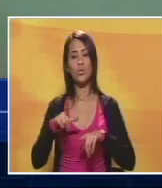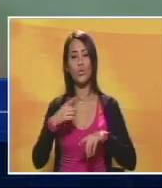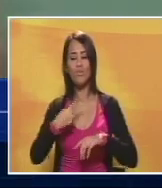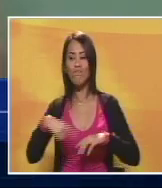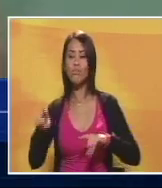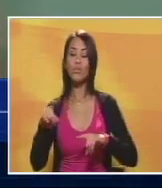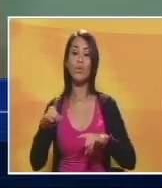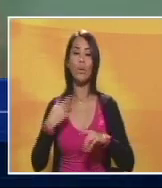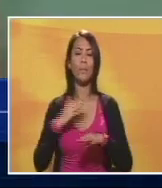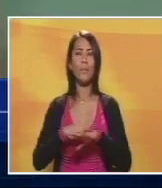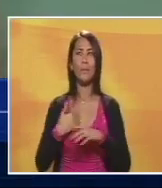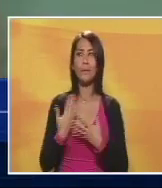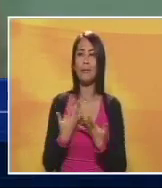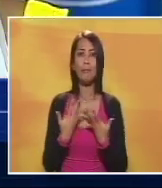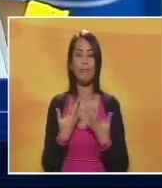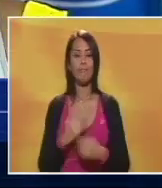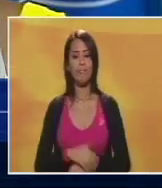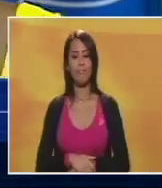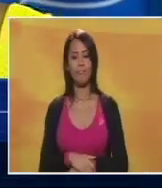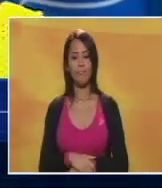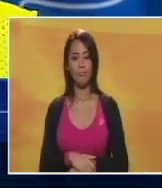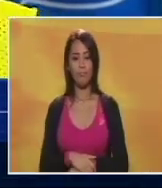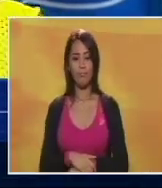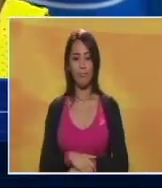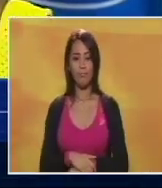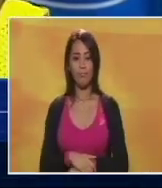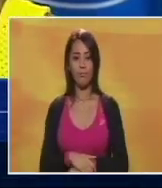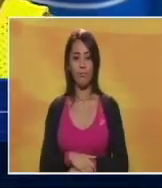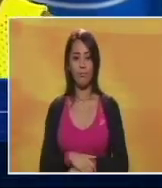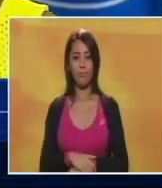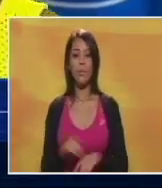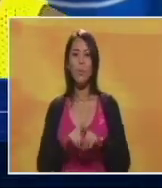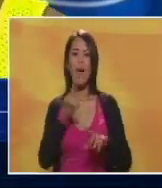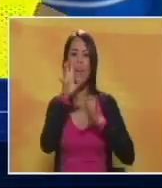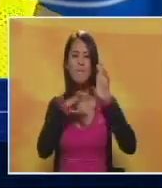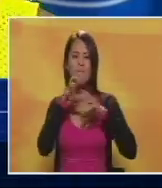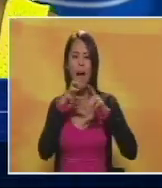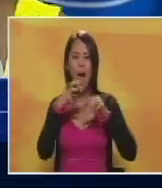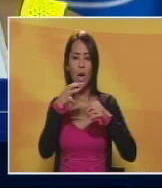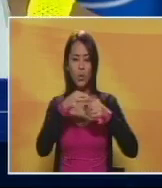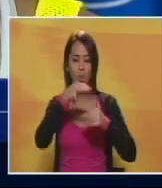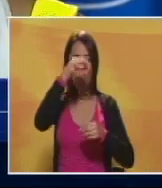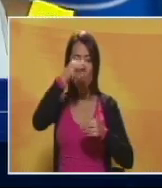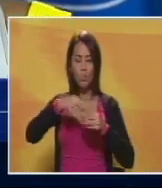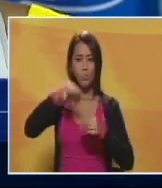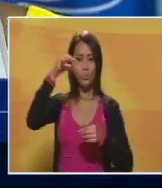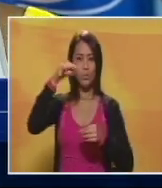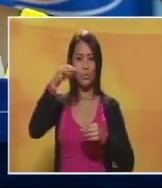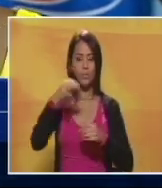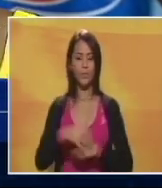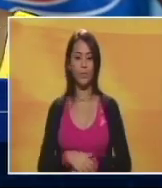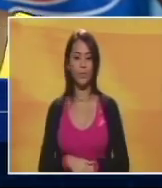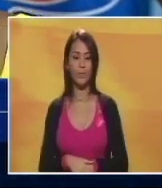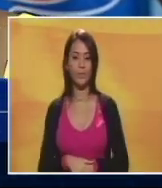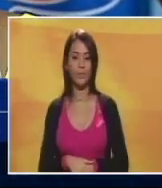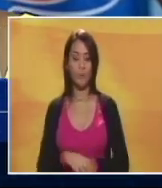solo para evitar las multitudes. Algunos me decían patigarza, patilarga.